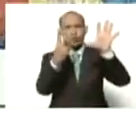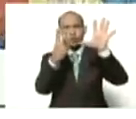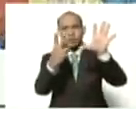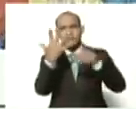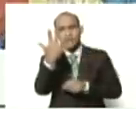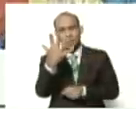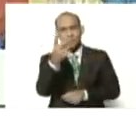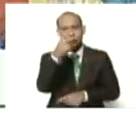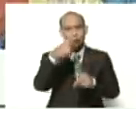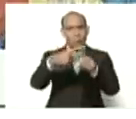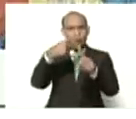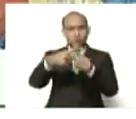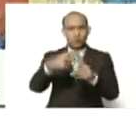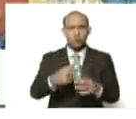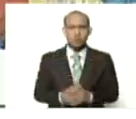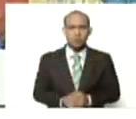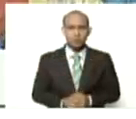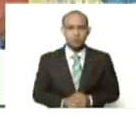activos.